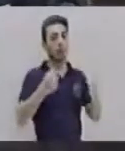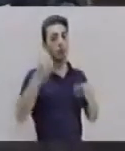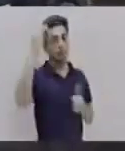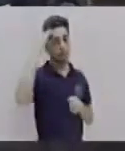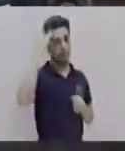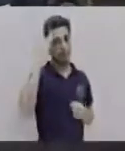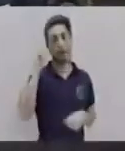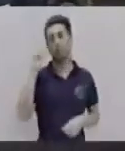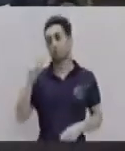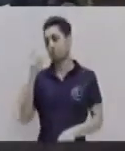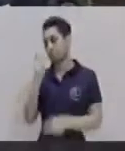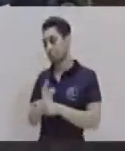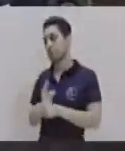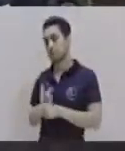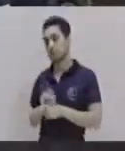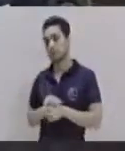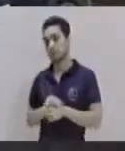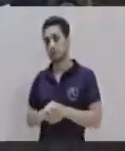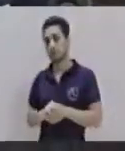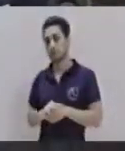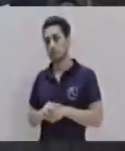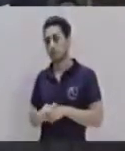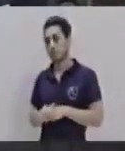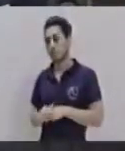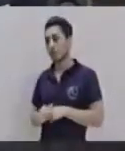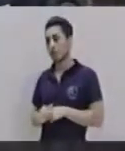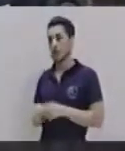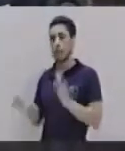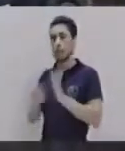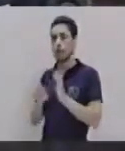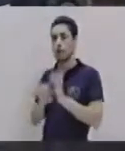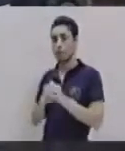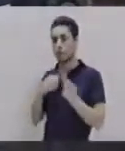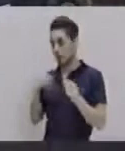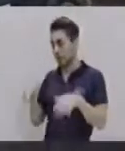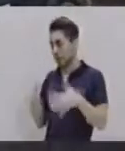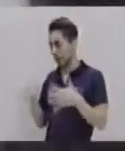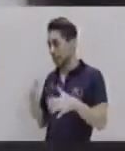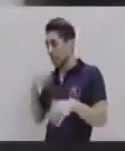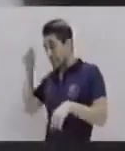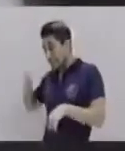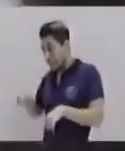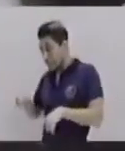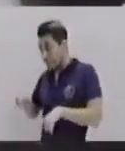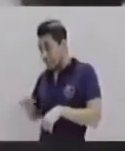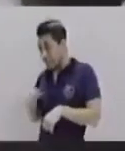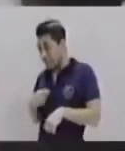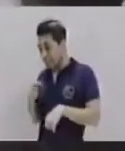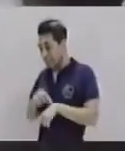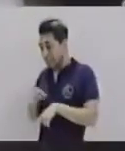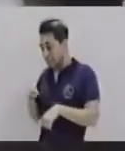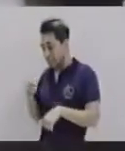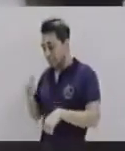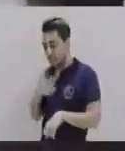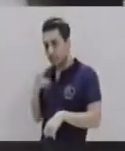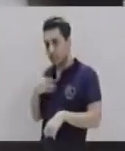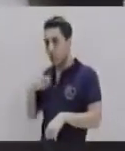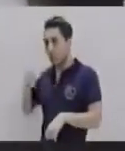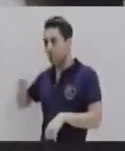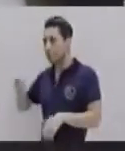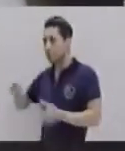¿verdad? Definitivamente. Y supongamos que pues ya estamos en ese momento donde ya sabemos que necesitamos